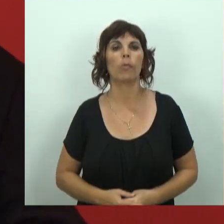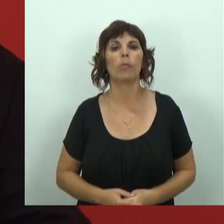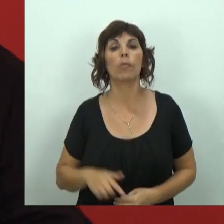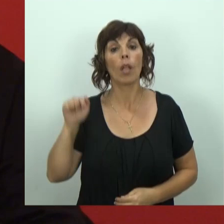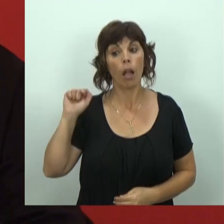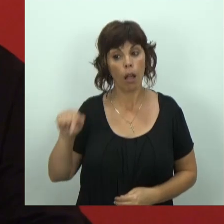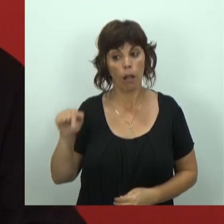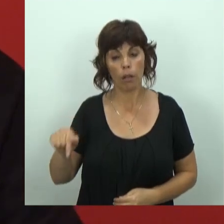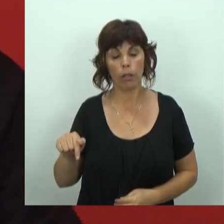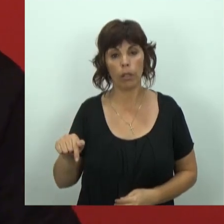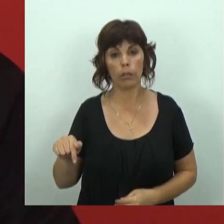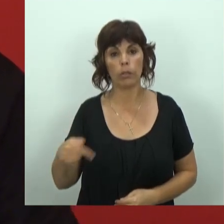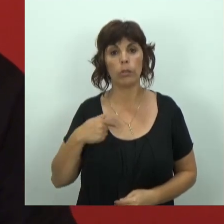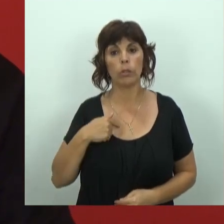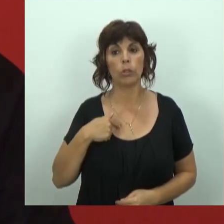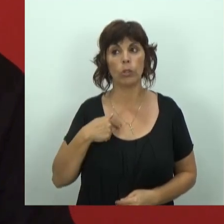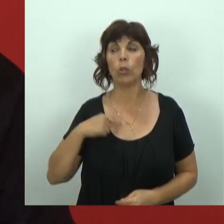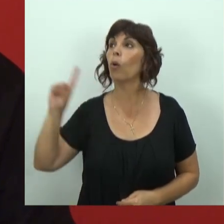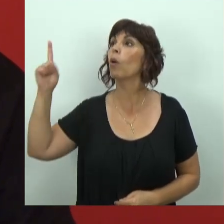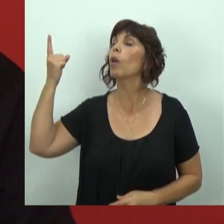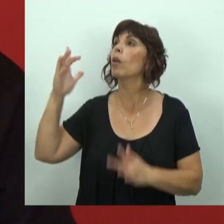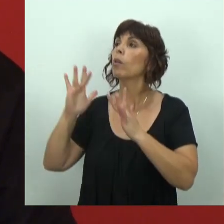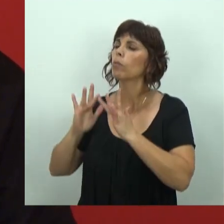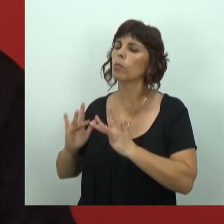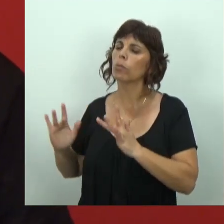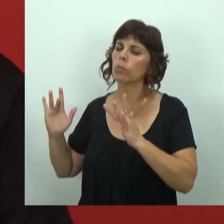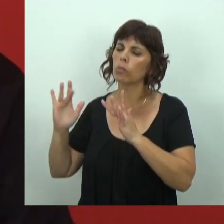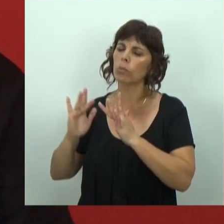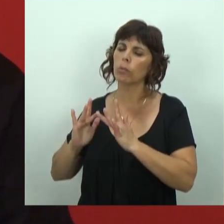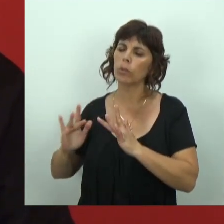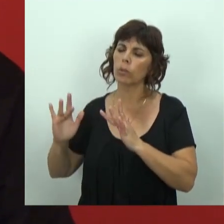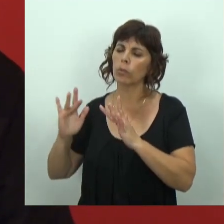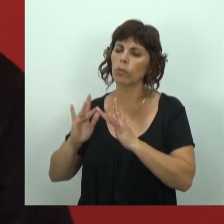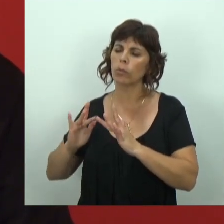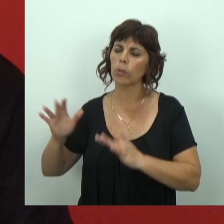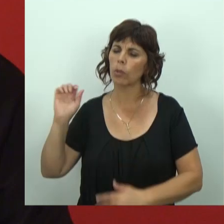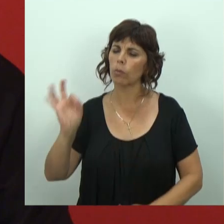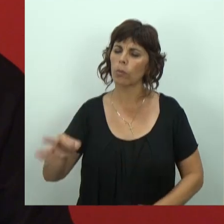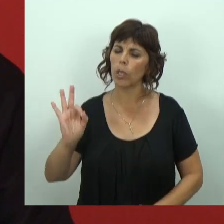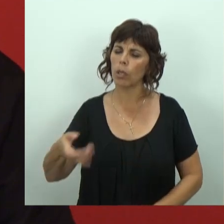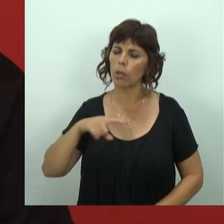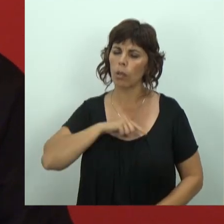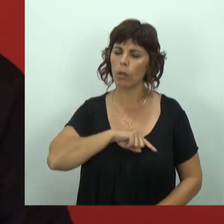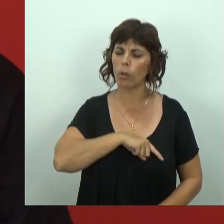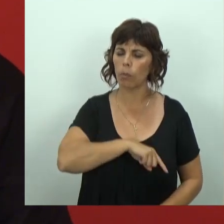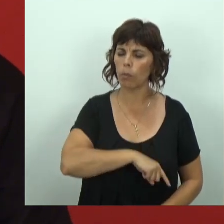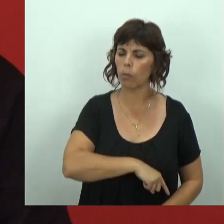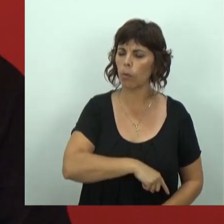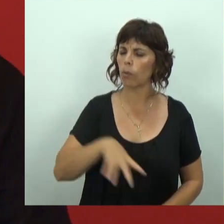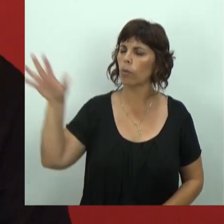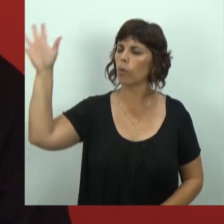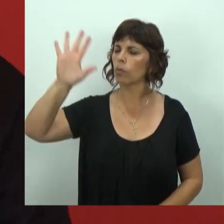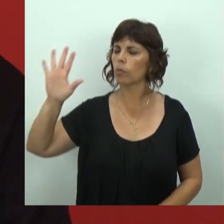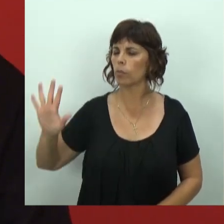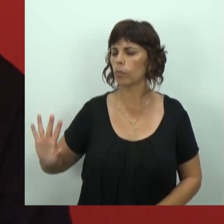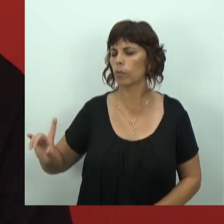Ahí estoy en la comunión con Dios, en verdadera, profunda, en verdadera presencia de